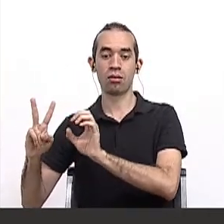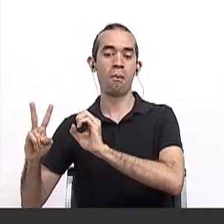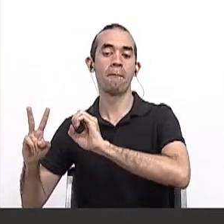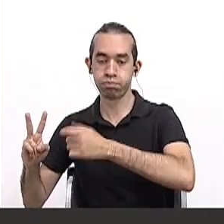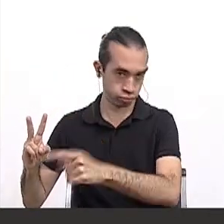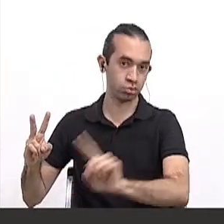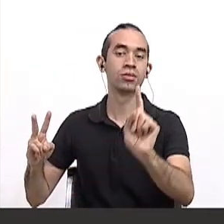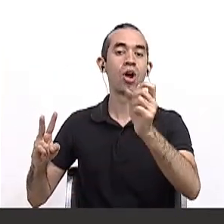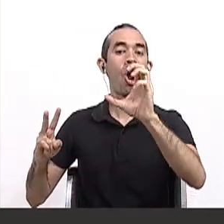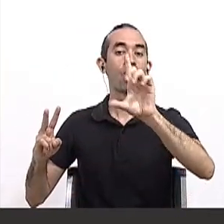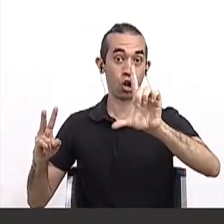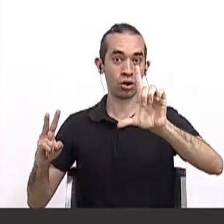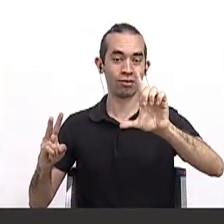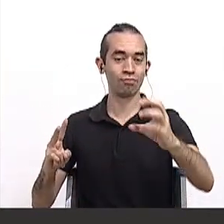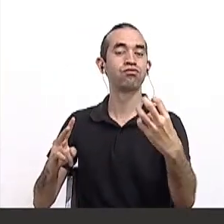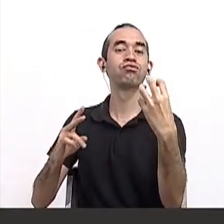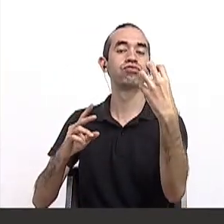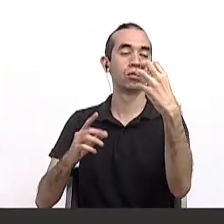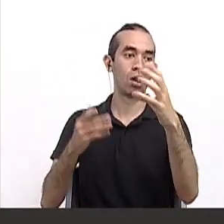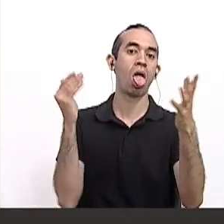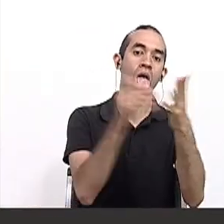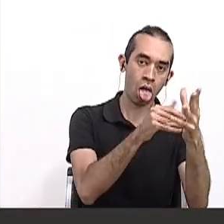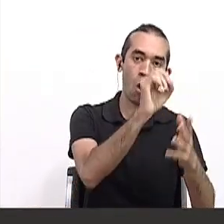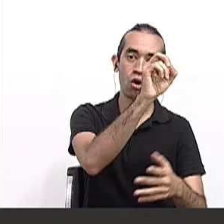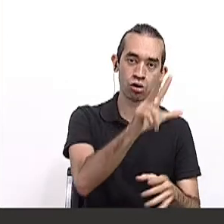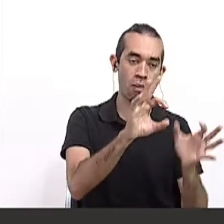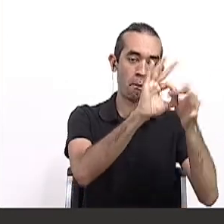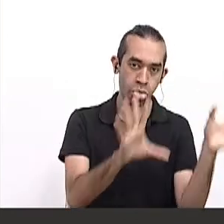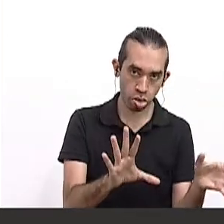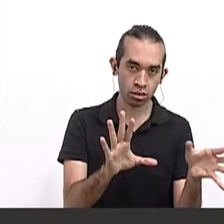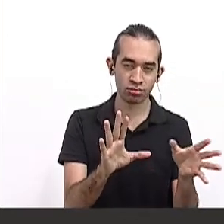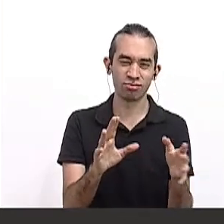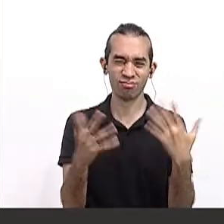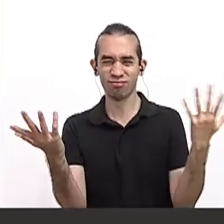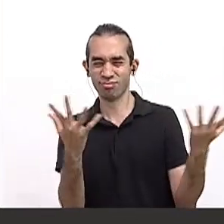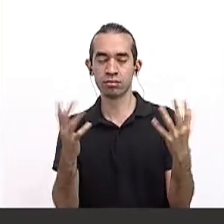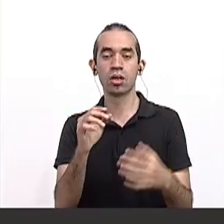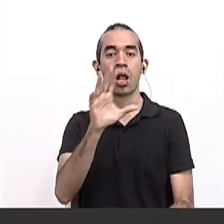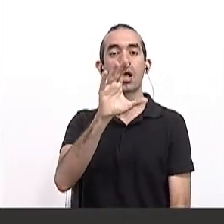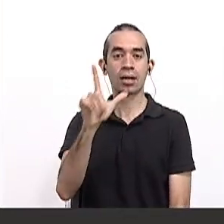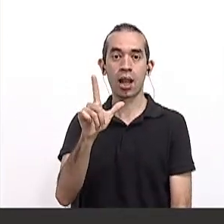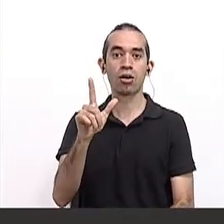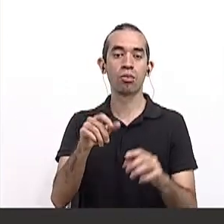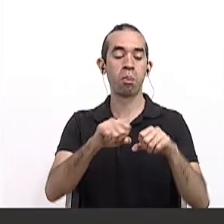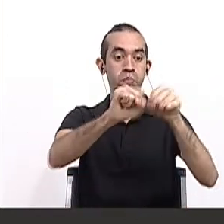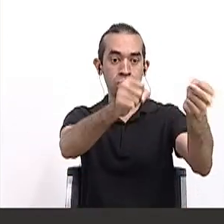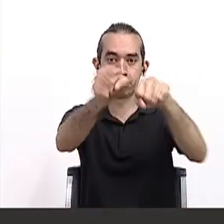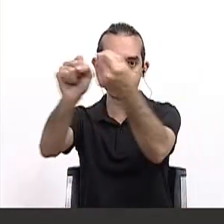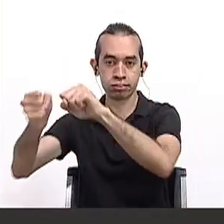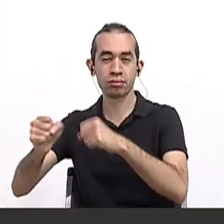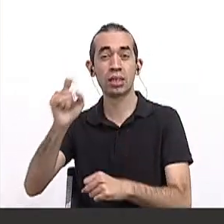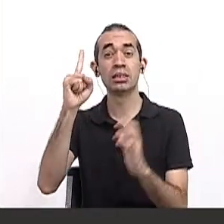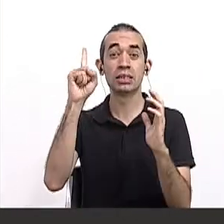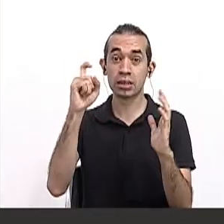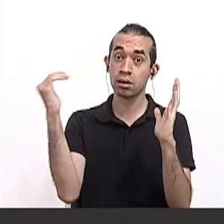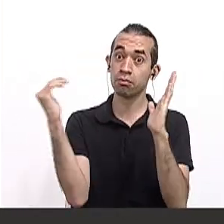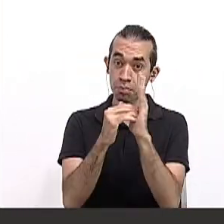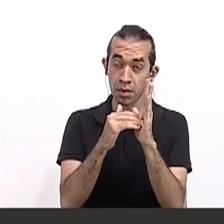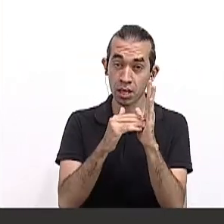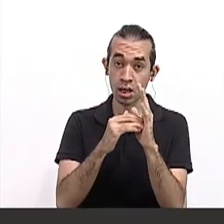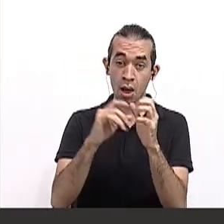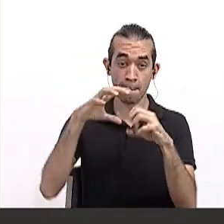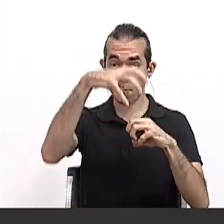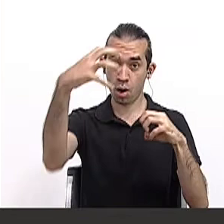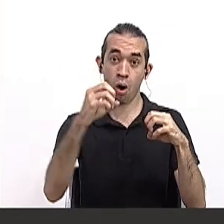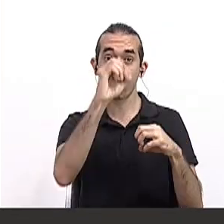otra molécula de ozono. Cada átomo de cloro destruye hasta 100.000 moléculas de ozono, más rápido de lo